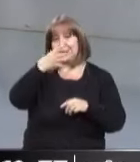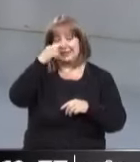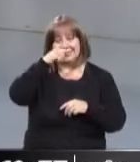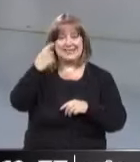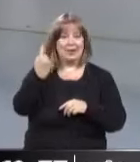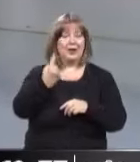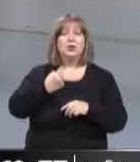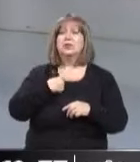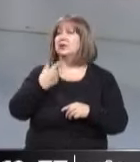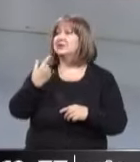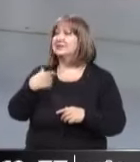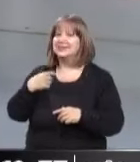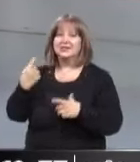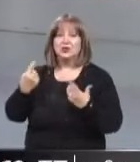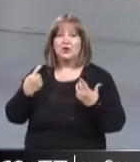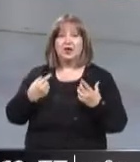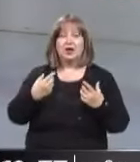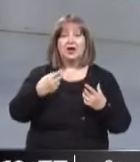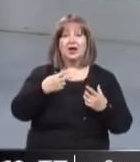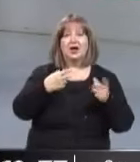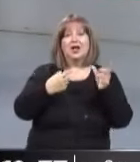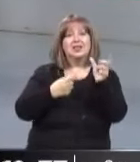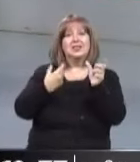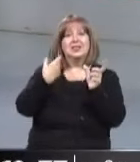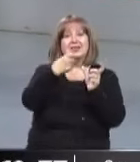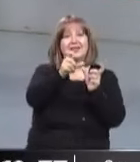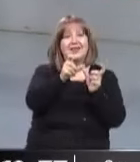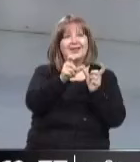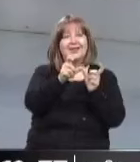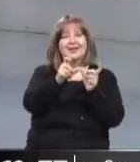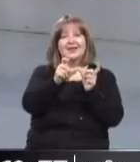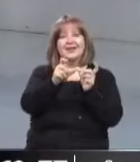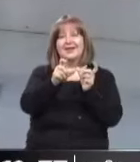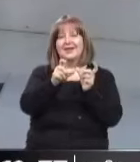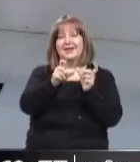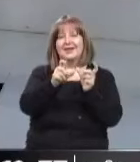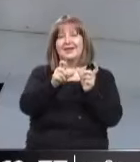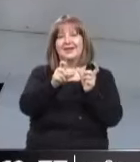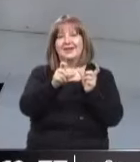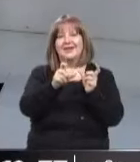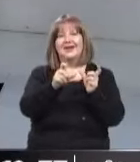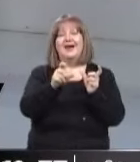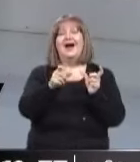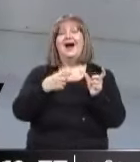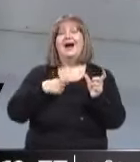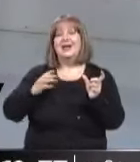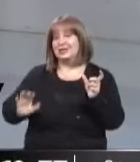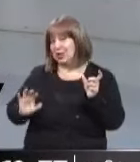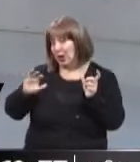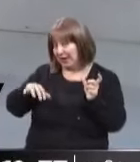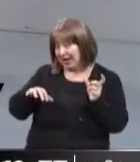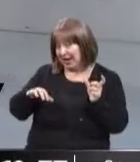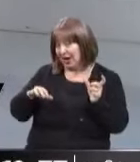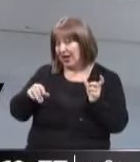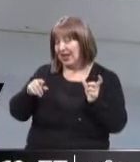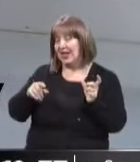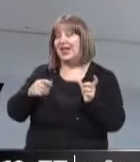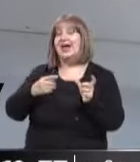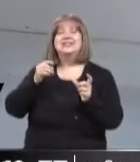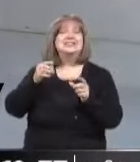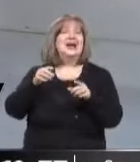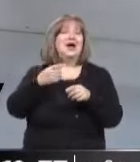El viral, ¿quién lo trae? No, en realidad lo vamos a compartir con Sofía. Usted me habló recién que tiene un sobrino que es fanático de fútbol. Boca, bueno, sí, de Boca. Este es un niño que es fanático de Huracán,